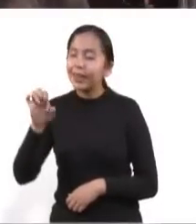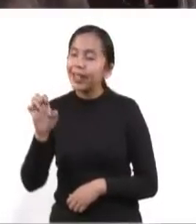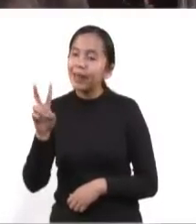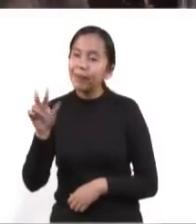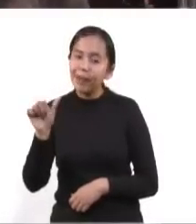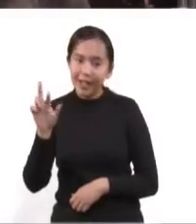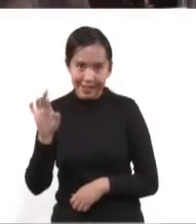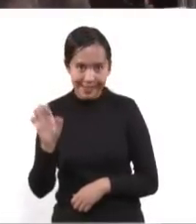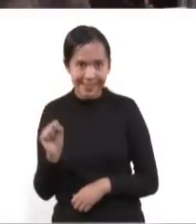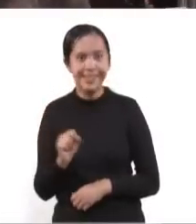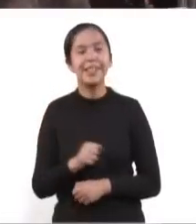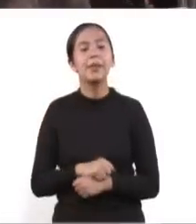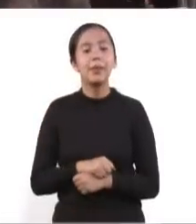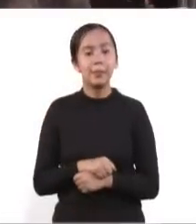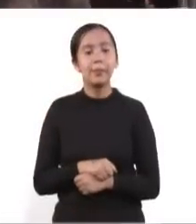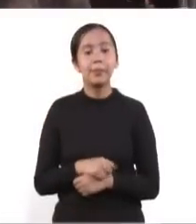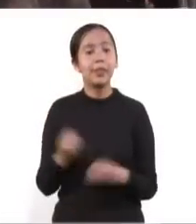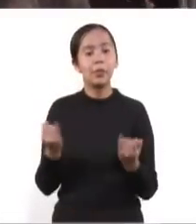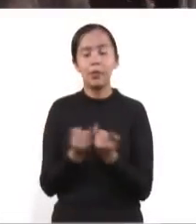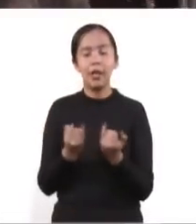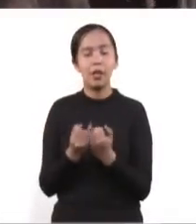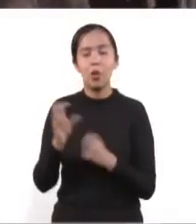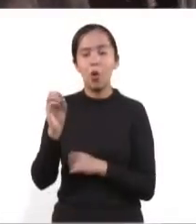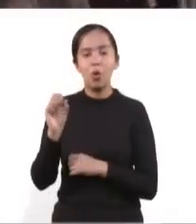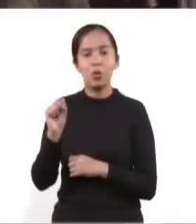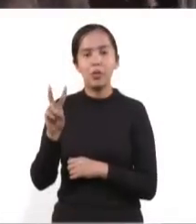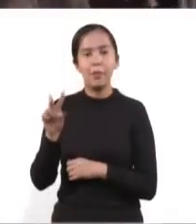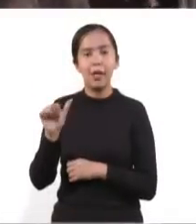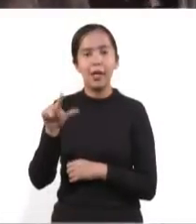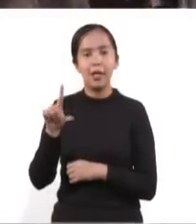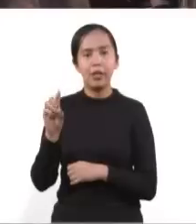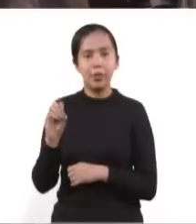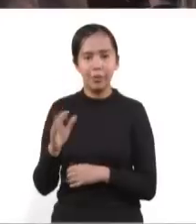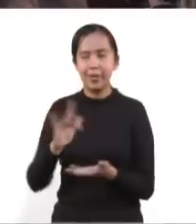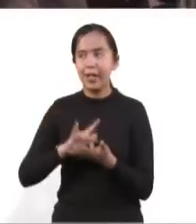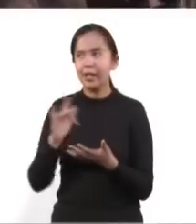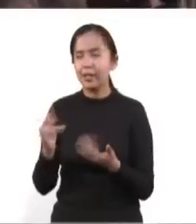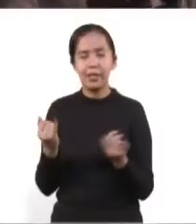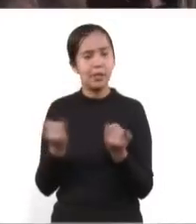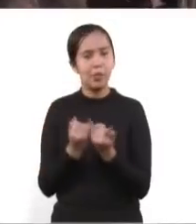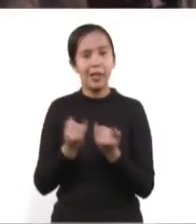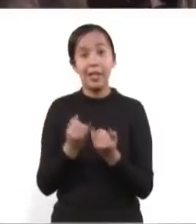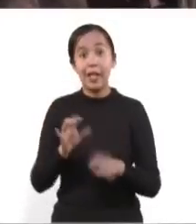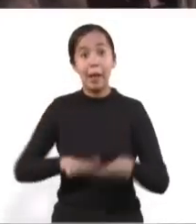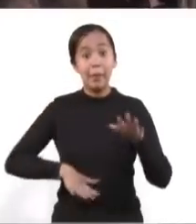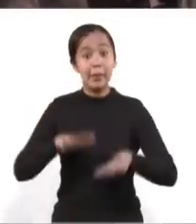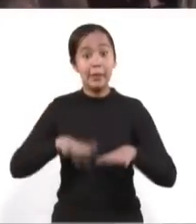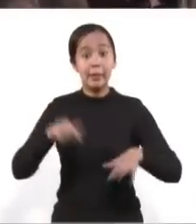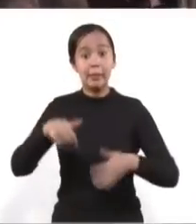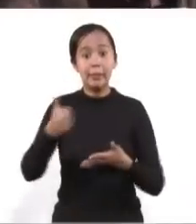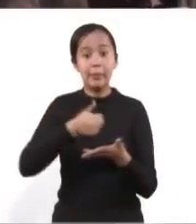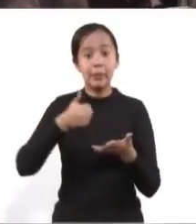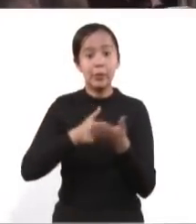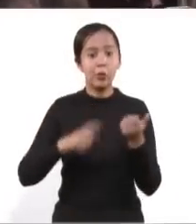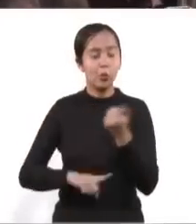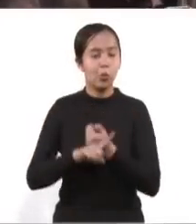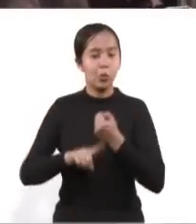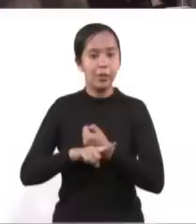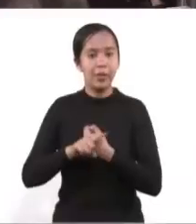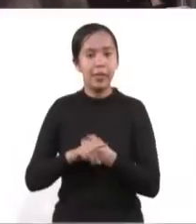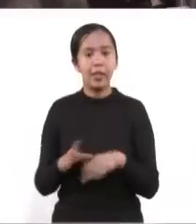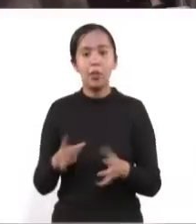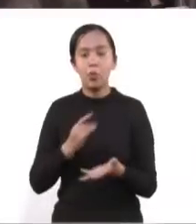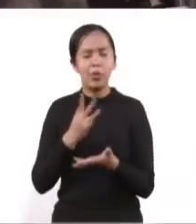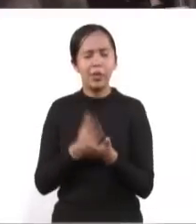Nevares. Igual Osvaldo, muchas gracias. A veces también pasa algún problema en la ciudad y aunque solamente están atendiendo